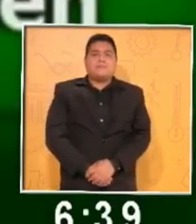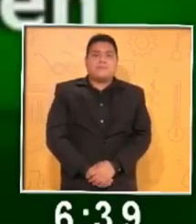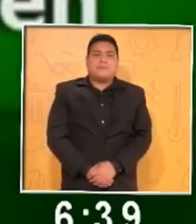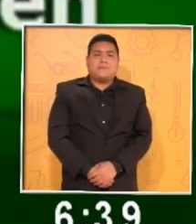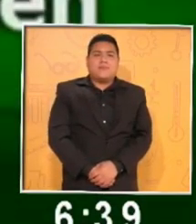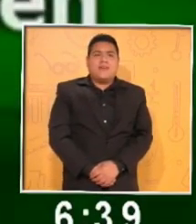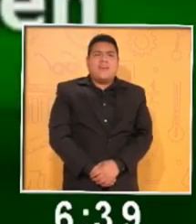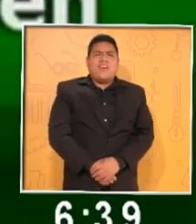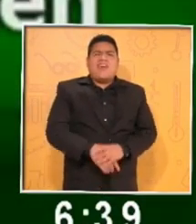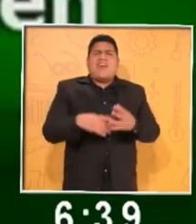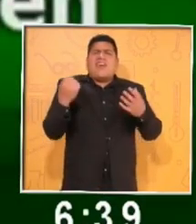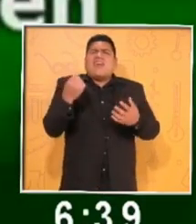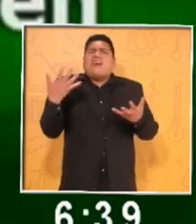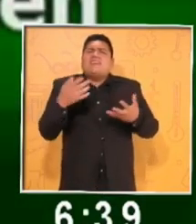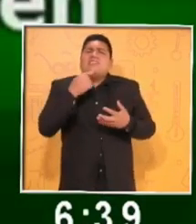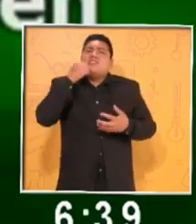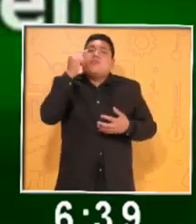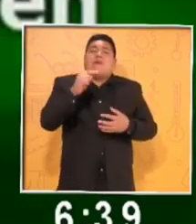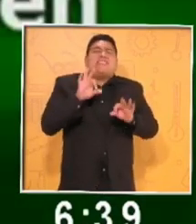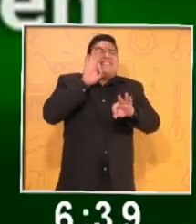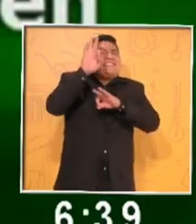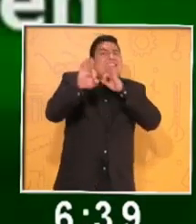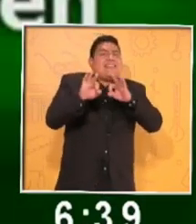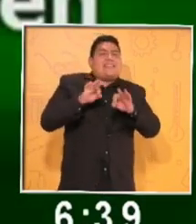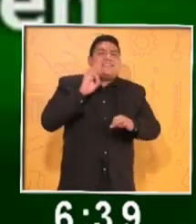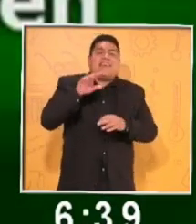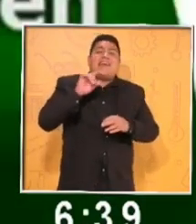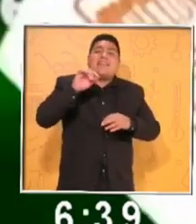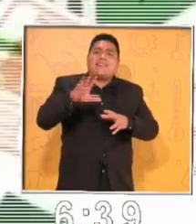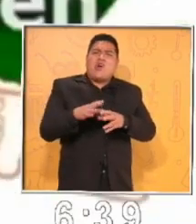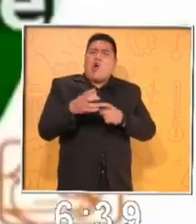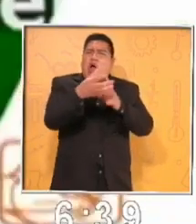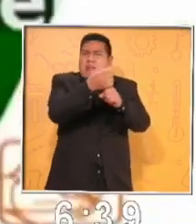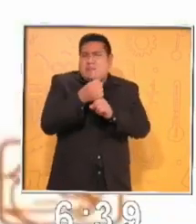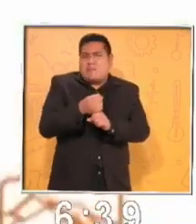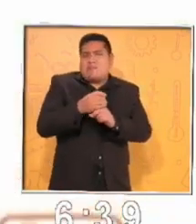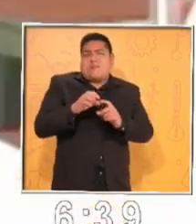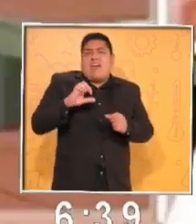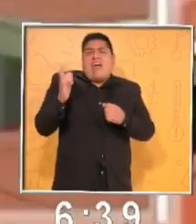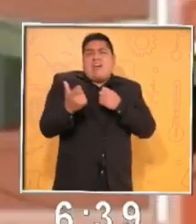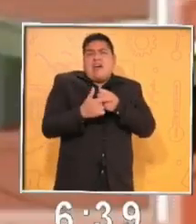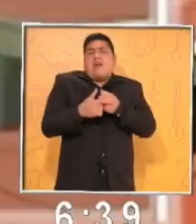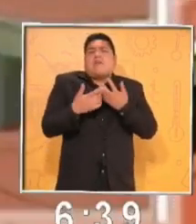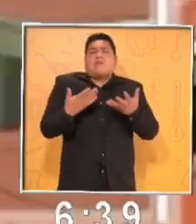¿Qué has dicho cuando has intentado convencer a alguien de algo?